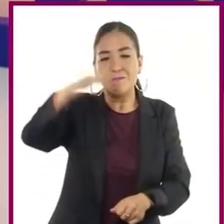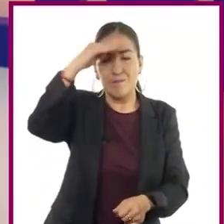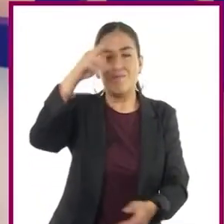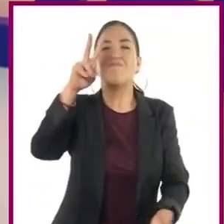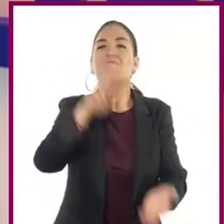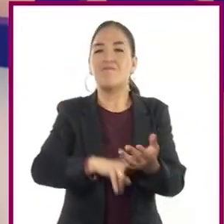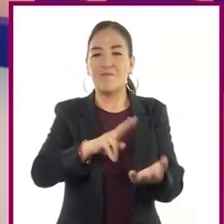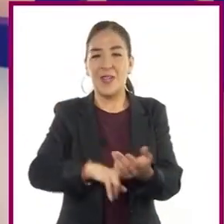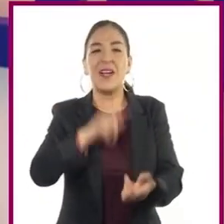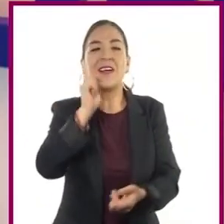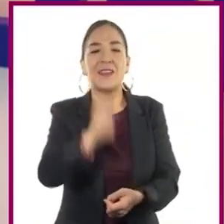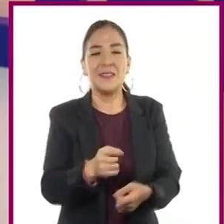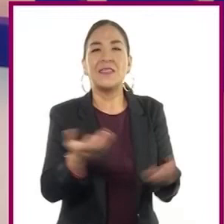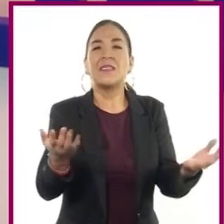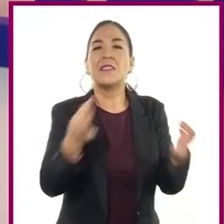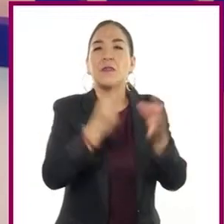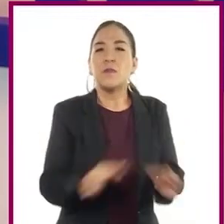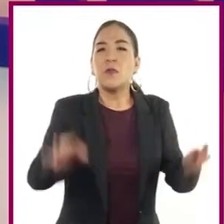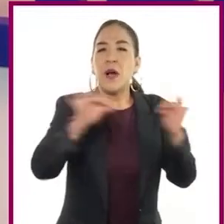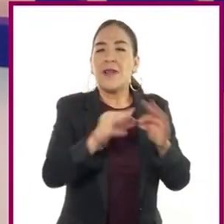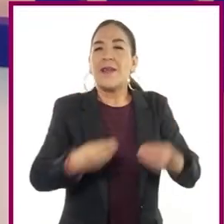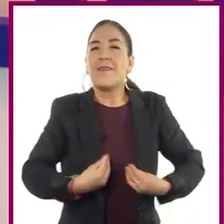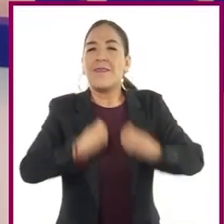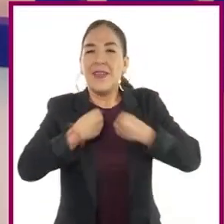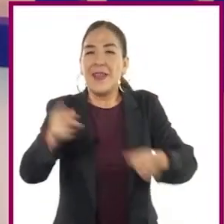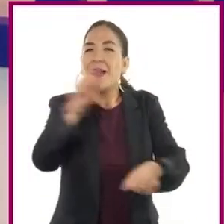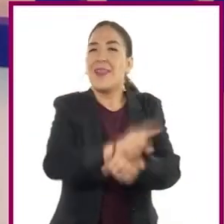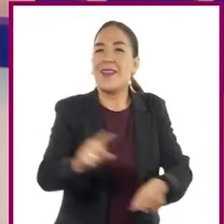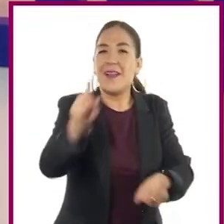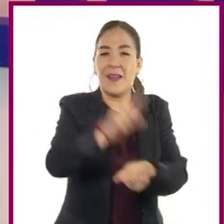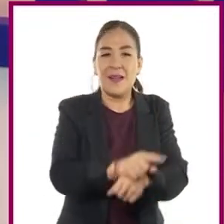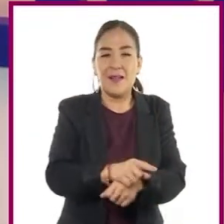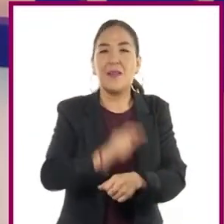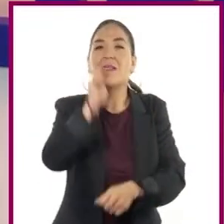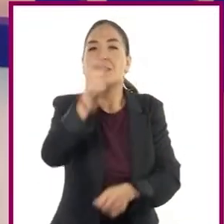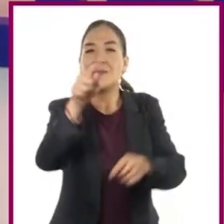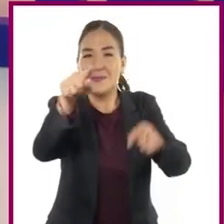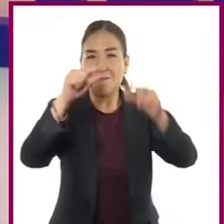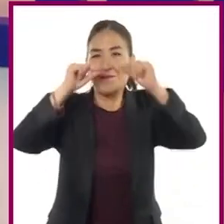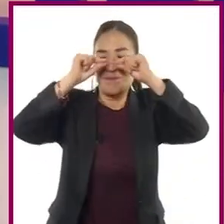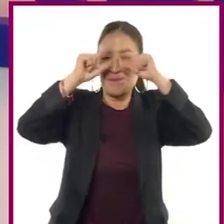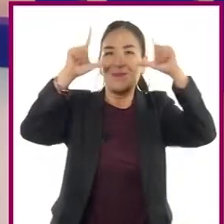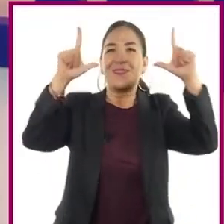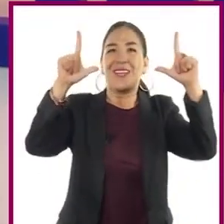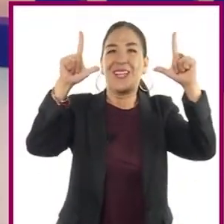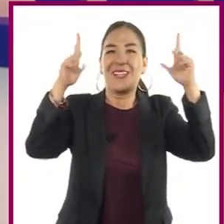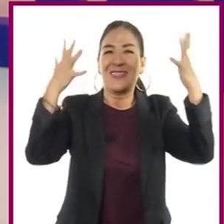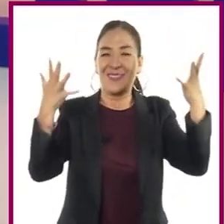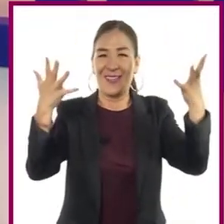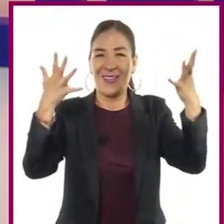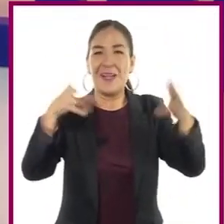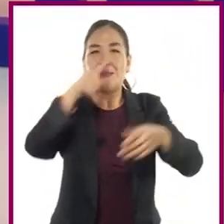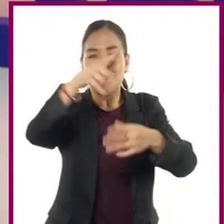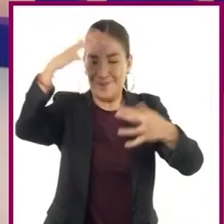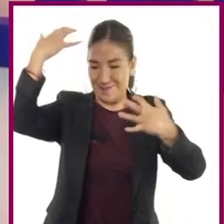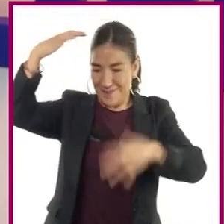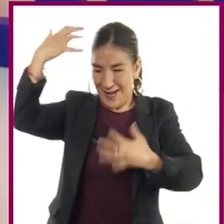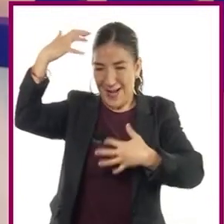detalles insignificantes de la vida cotidiana, como el despertar, darse un